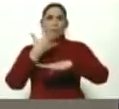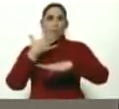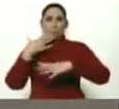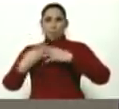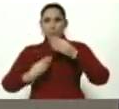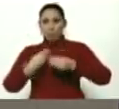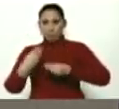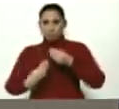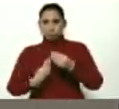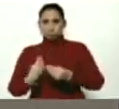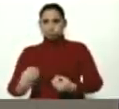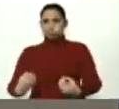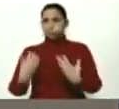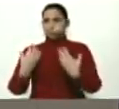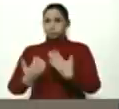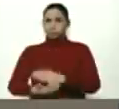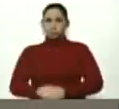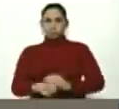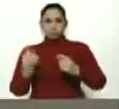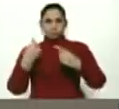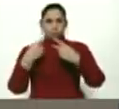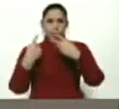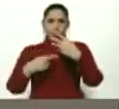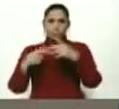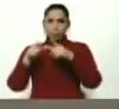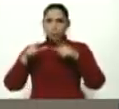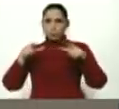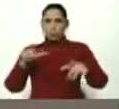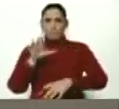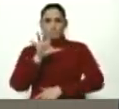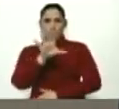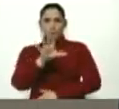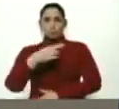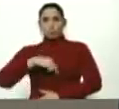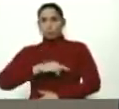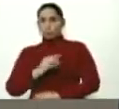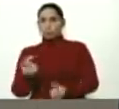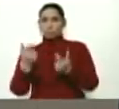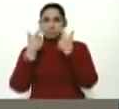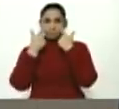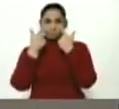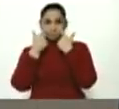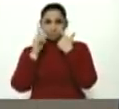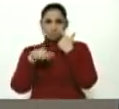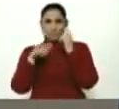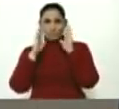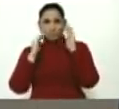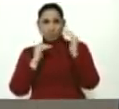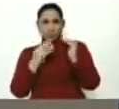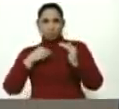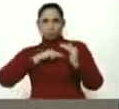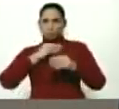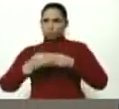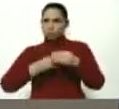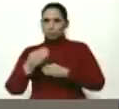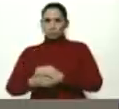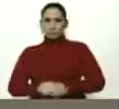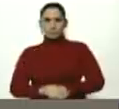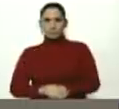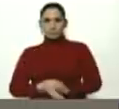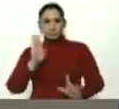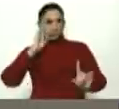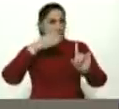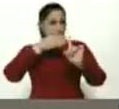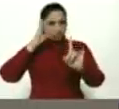generado el virus en otras partes del país. Así que estamos muy pendientes, muy atentos, hemos hecho un